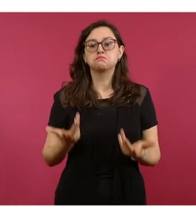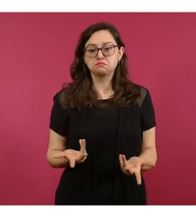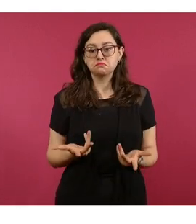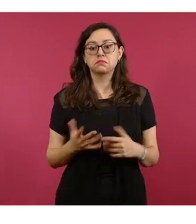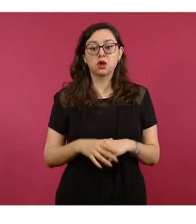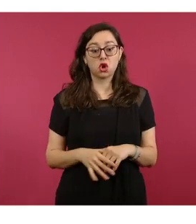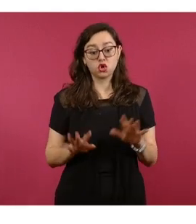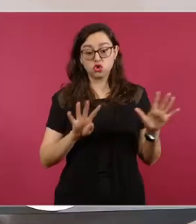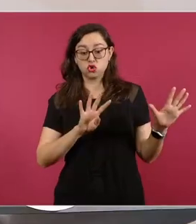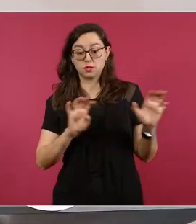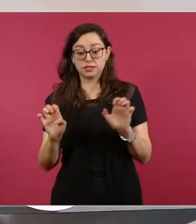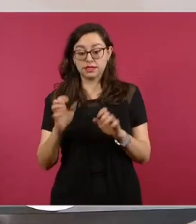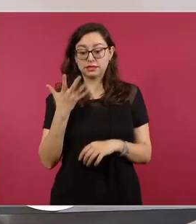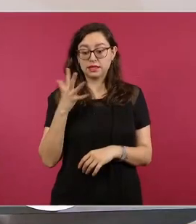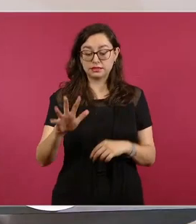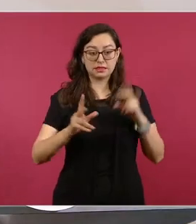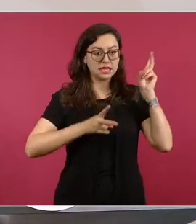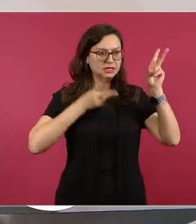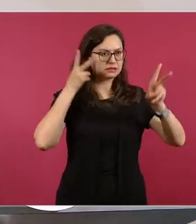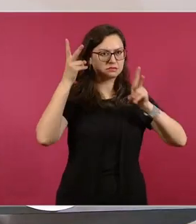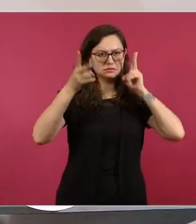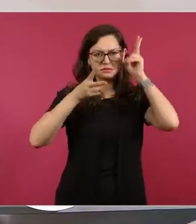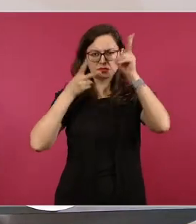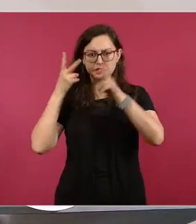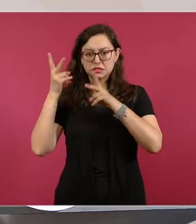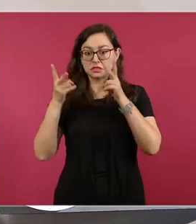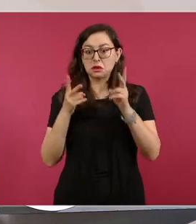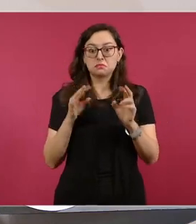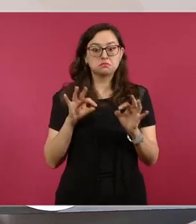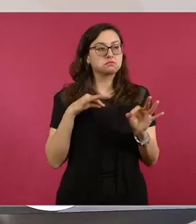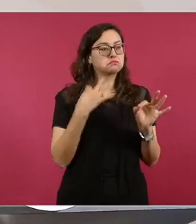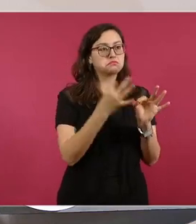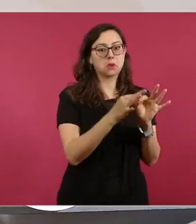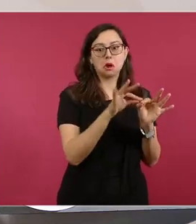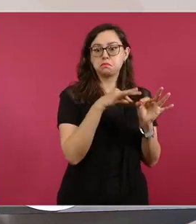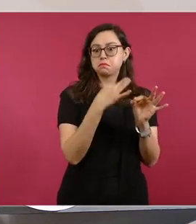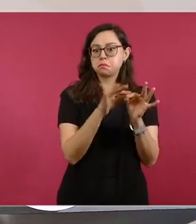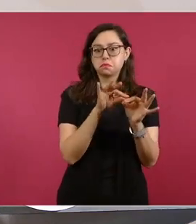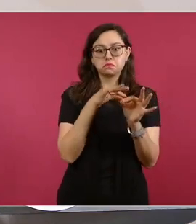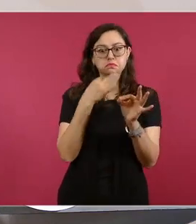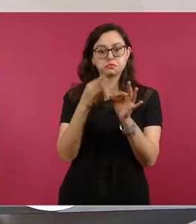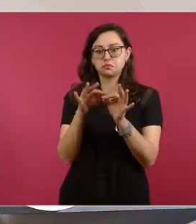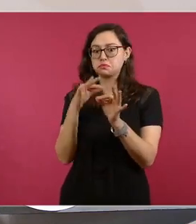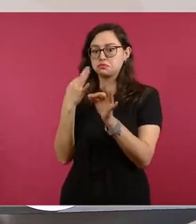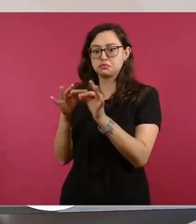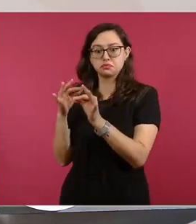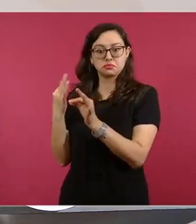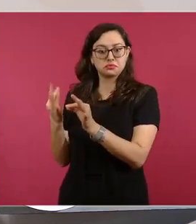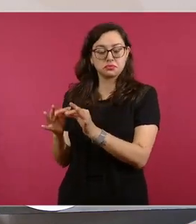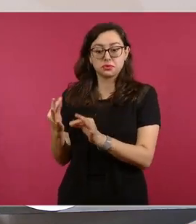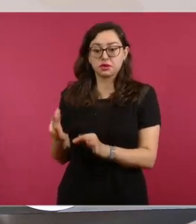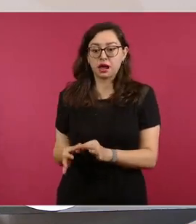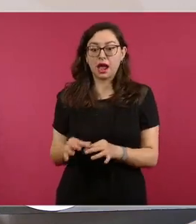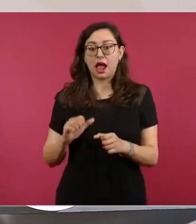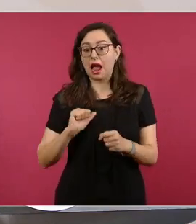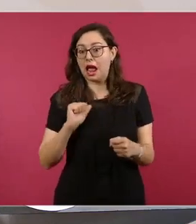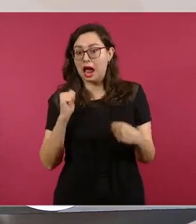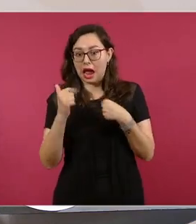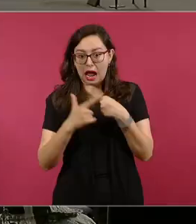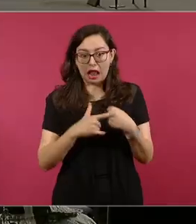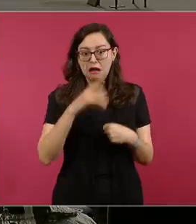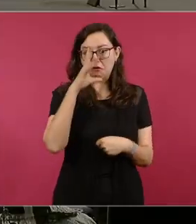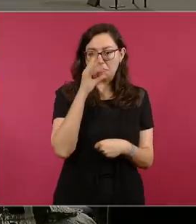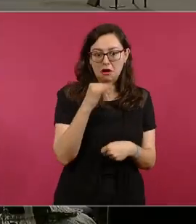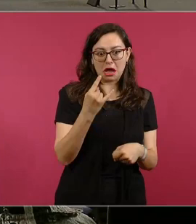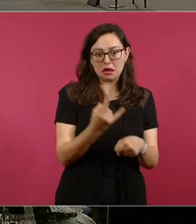910 visitas y verificaciones realizadas nos fuimos en blanco con omisiones en fallas por dar